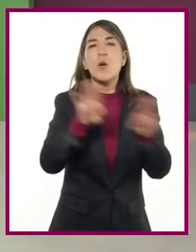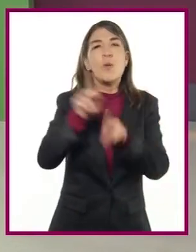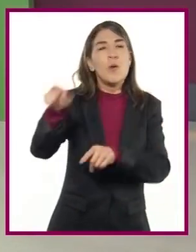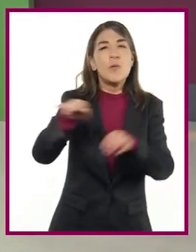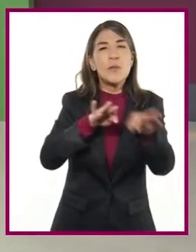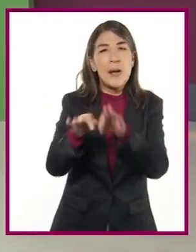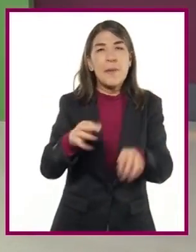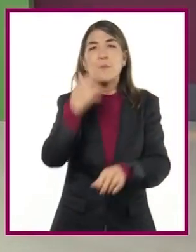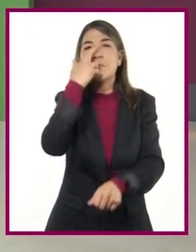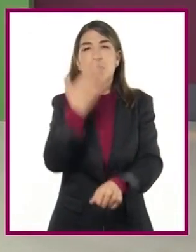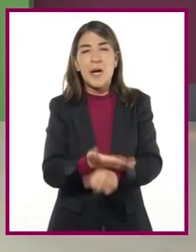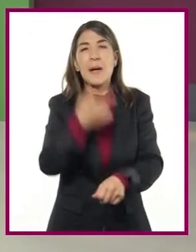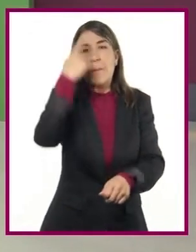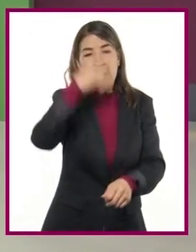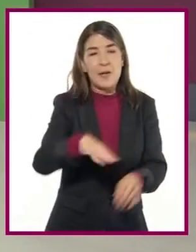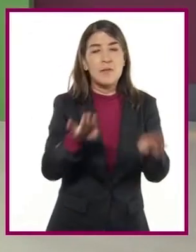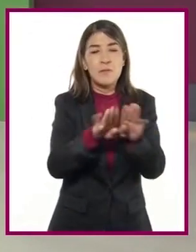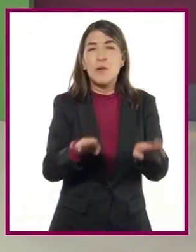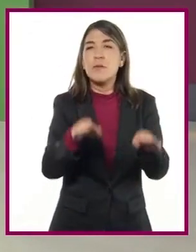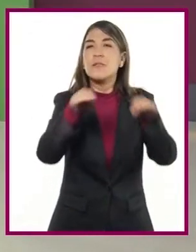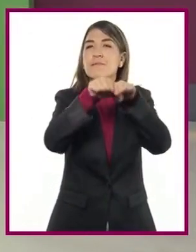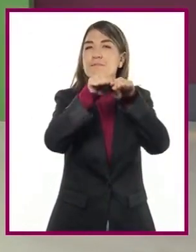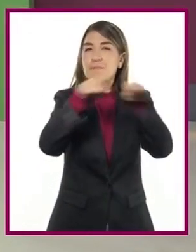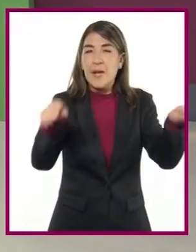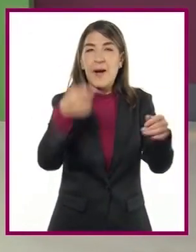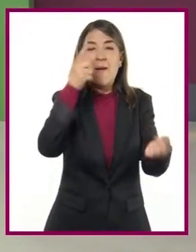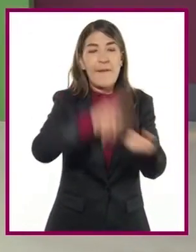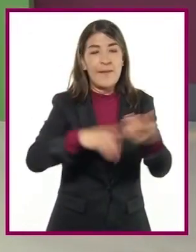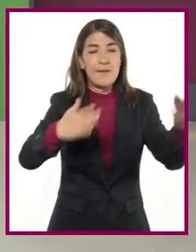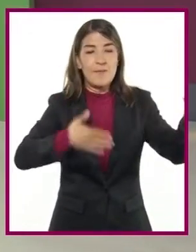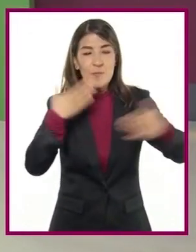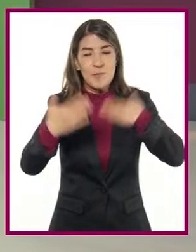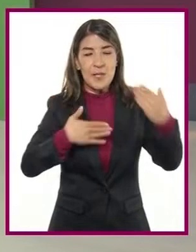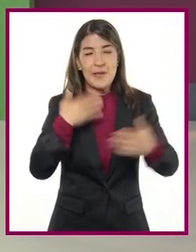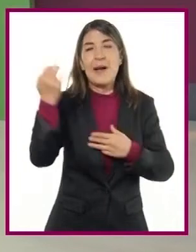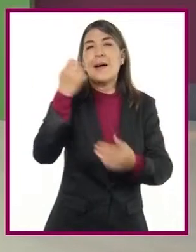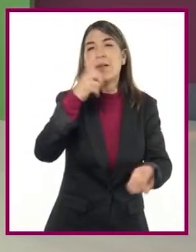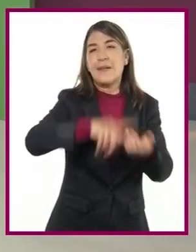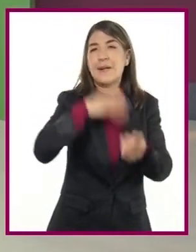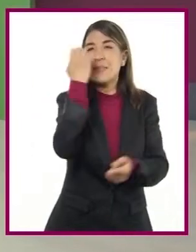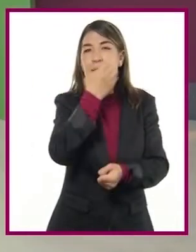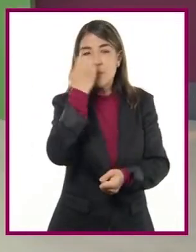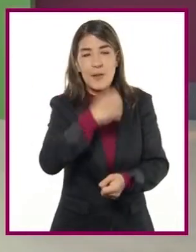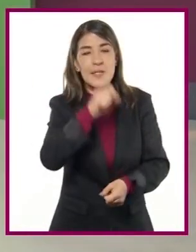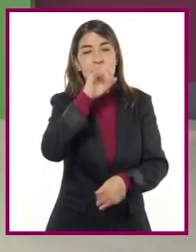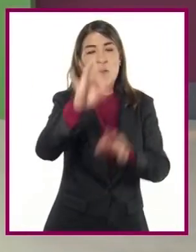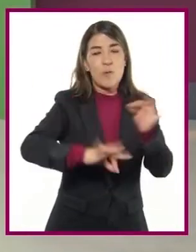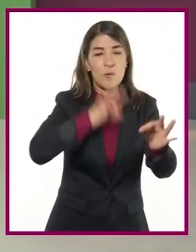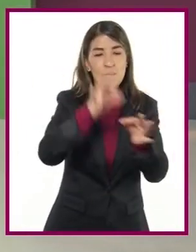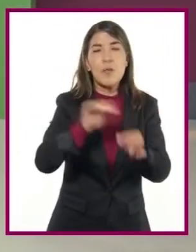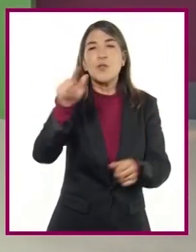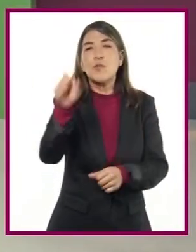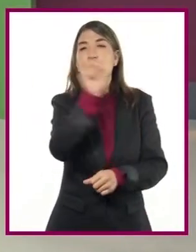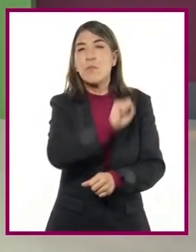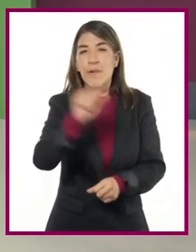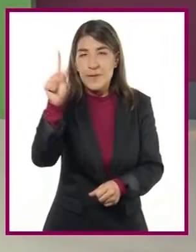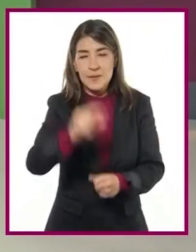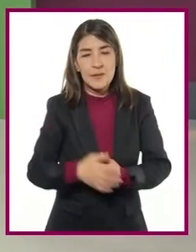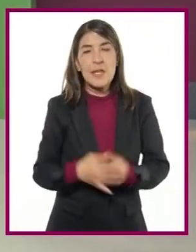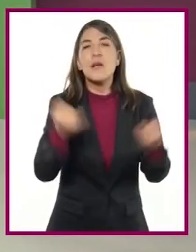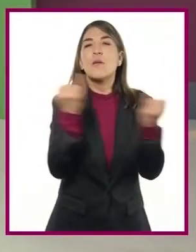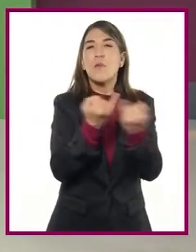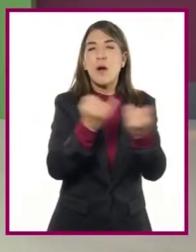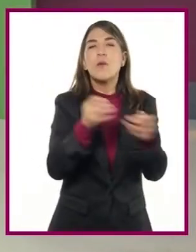la aplicación del principio de imparcialidad en la convivencia escolar, del compromiso profesional que, además,